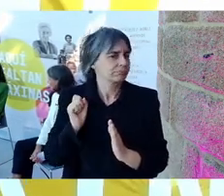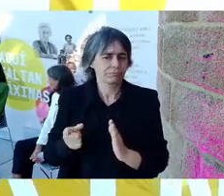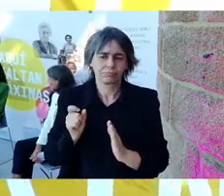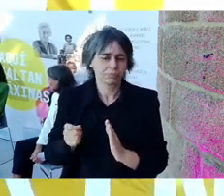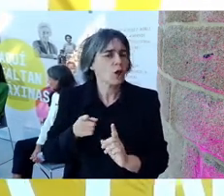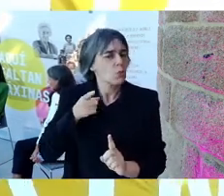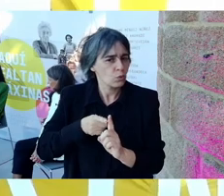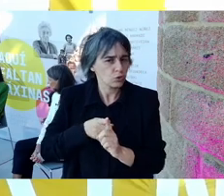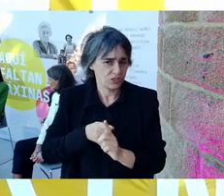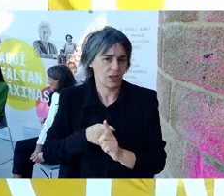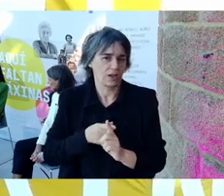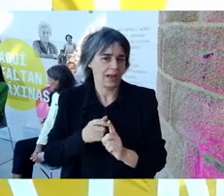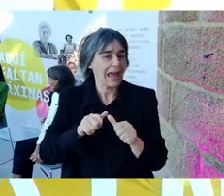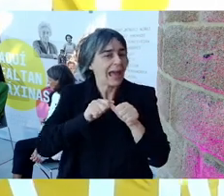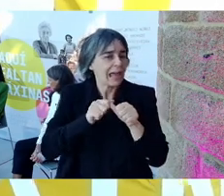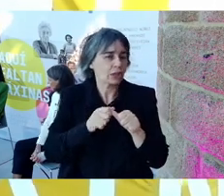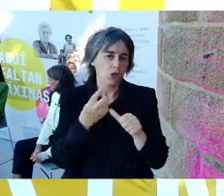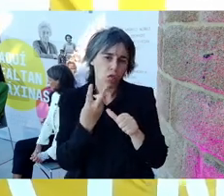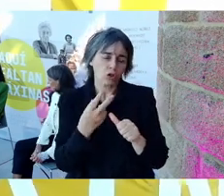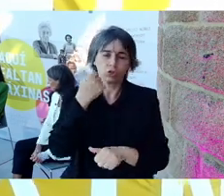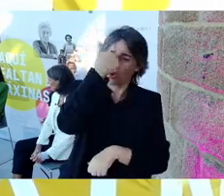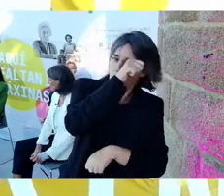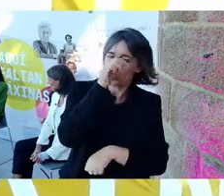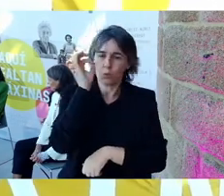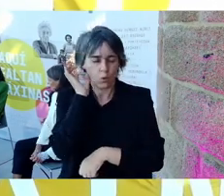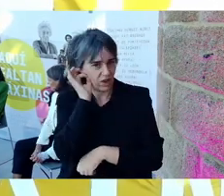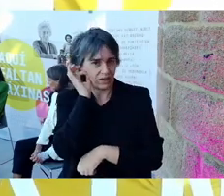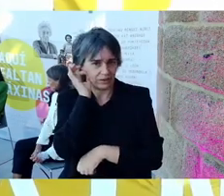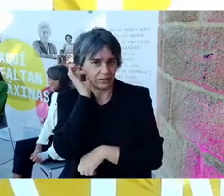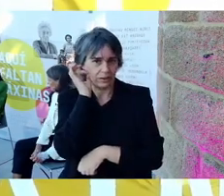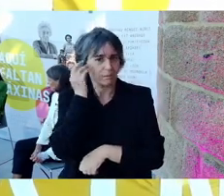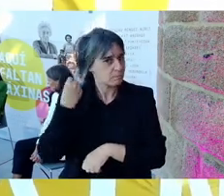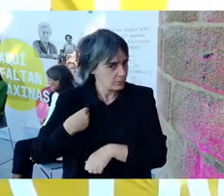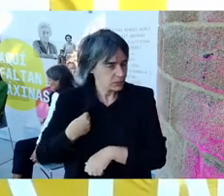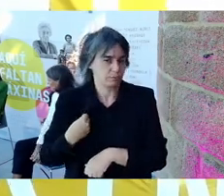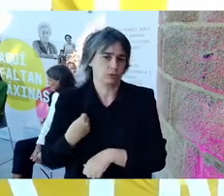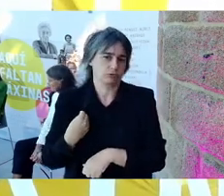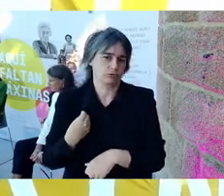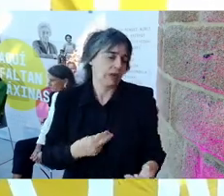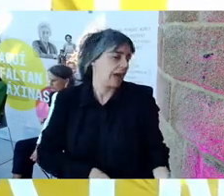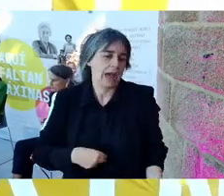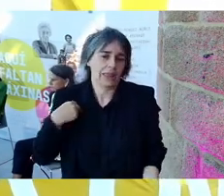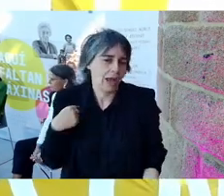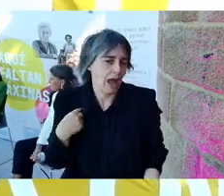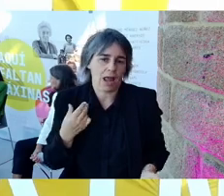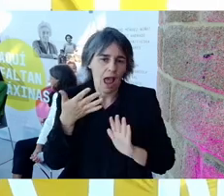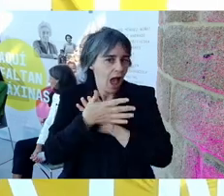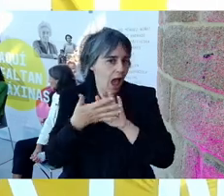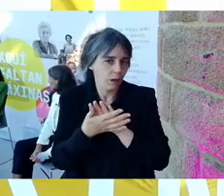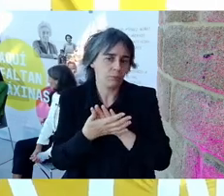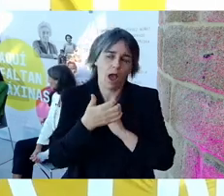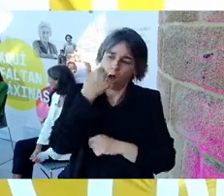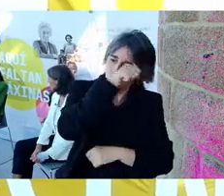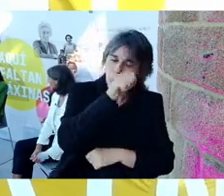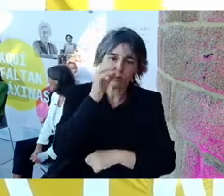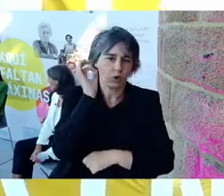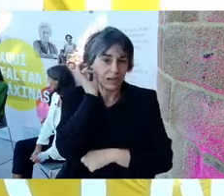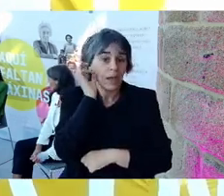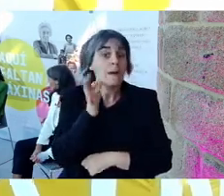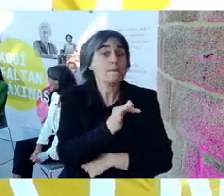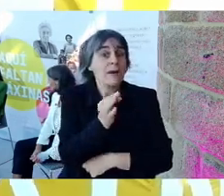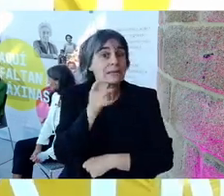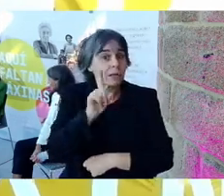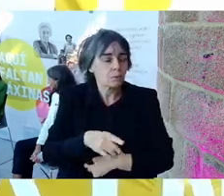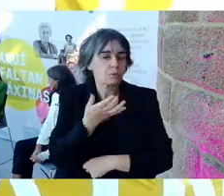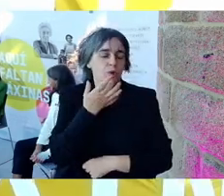reinado, de realizar ese desdoblamiento de género, de tenerlo presente, no solo así en genérico, refiriéndose tanto a hombres como mujeres,